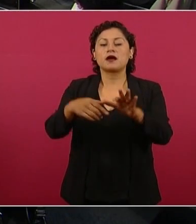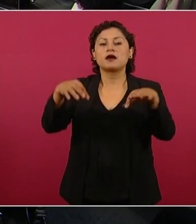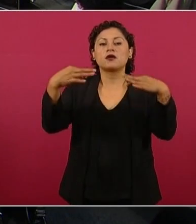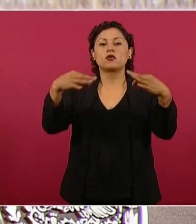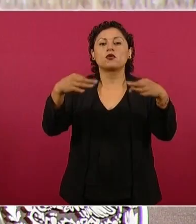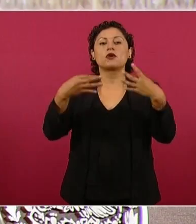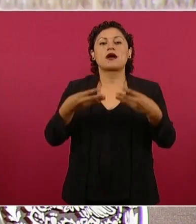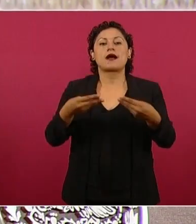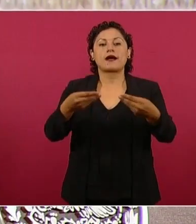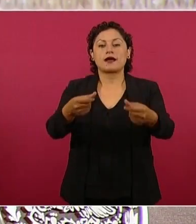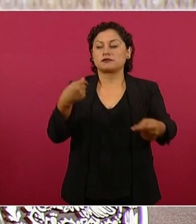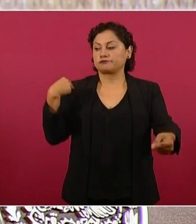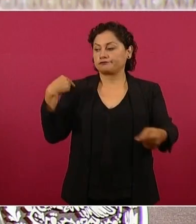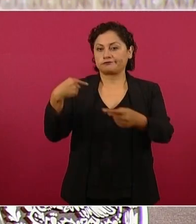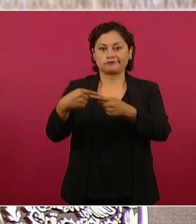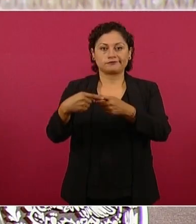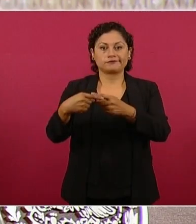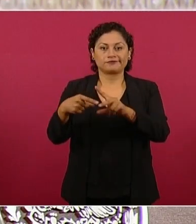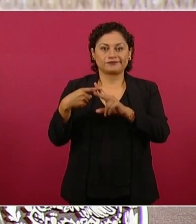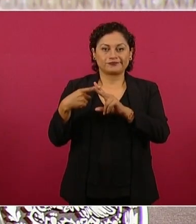el último corte